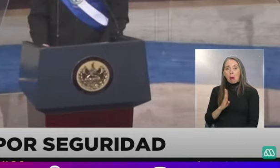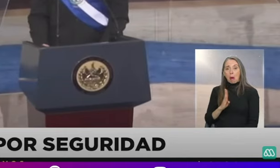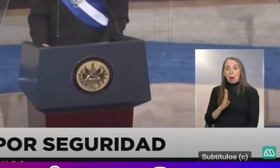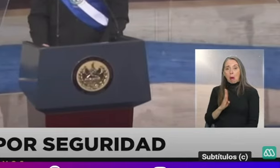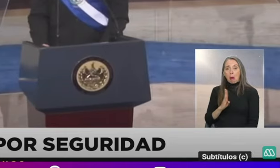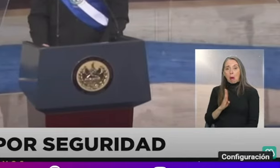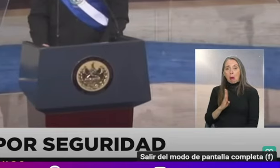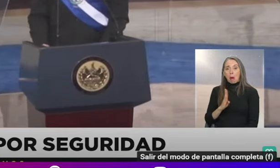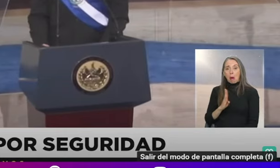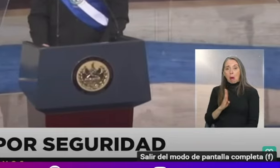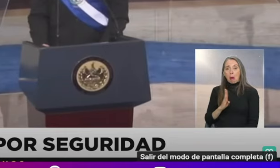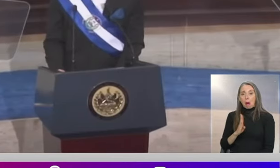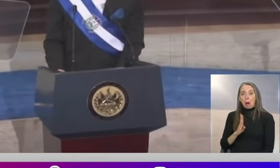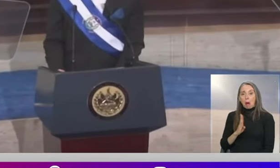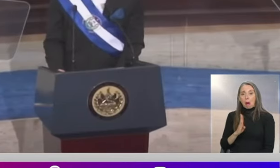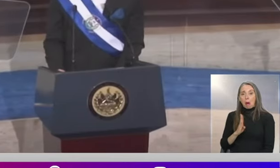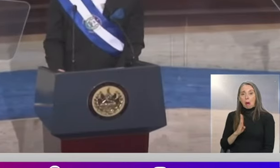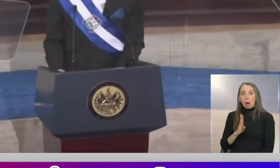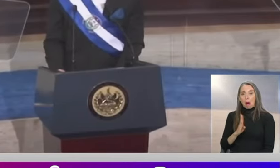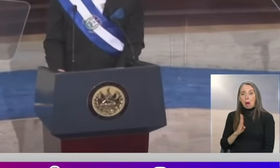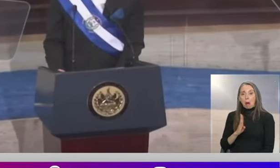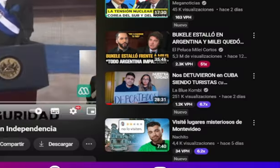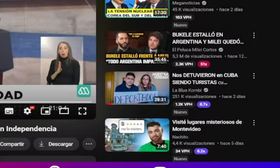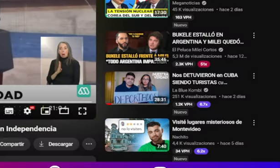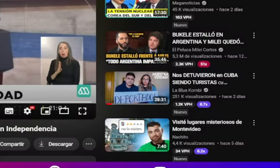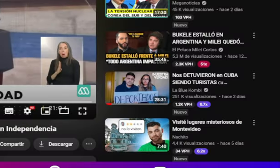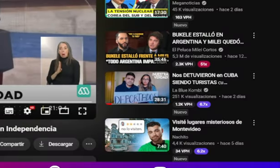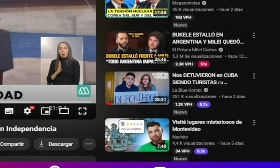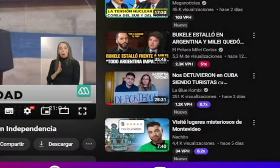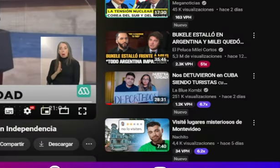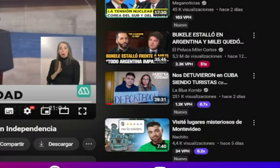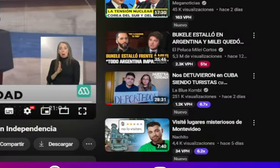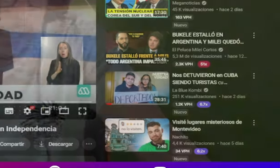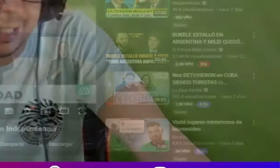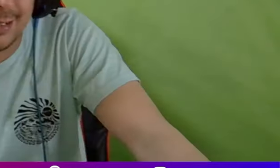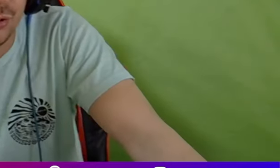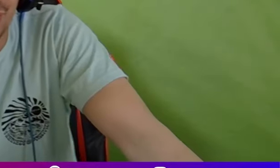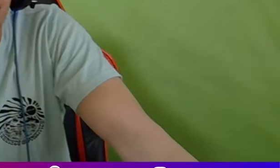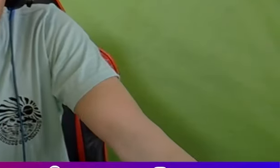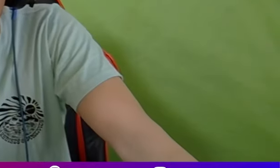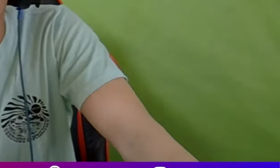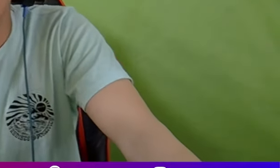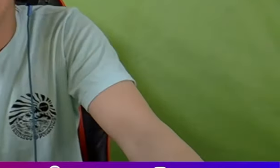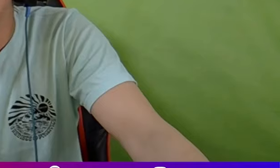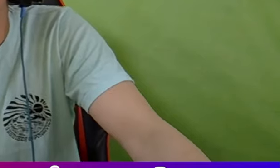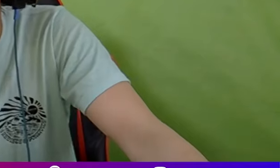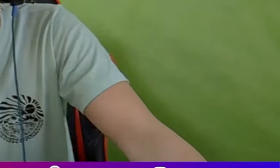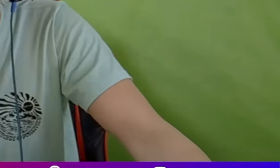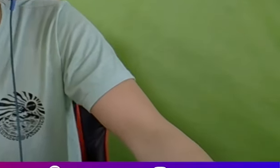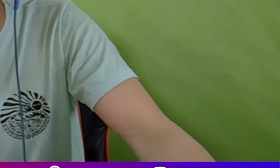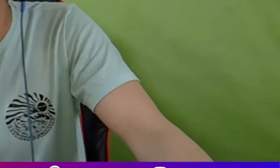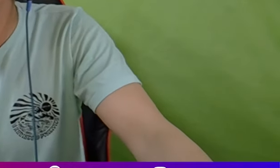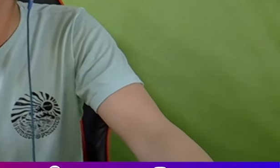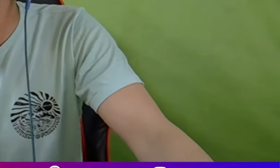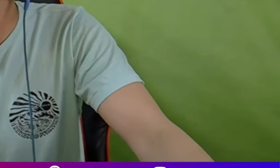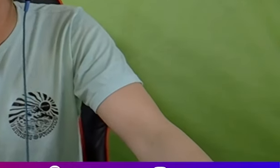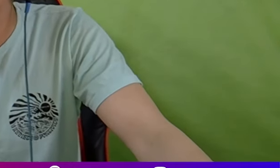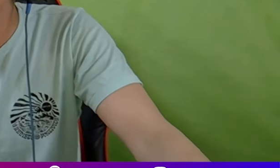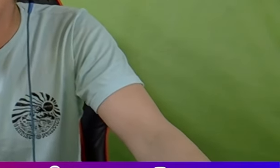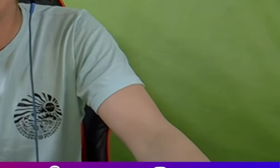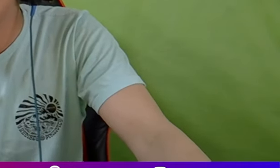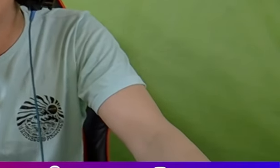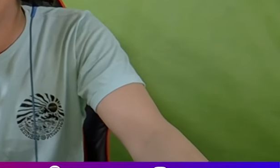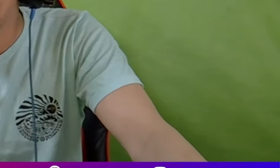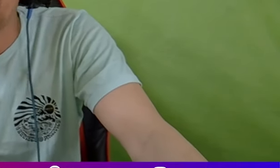momento, pero yo pensaba para mí, tipo, amigo... Los carabineros de Chile son uno de la policía que tiene